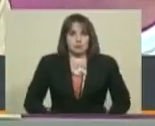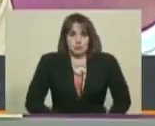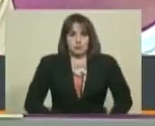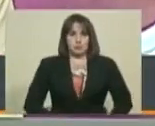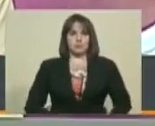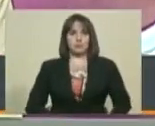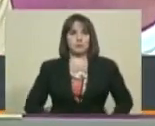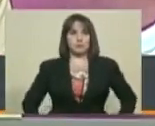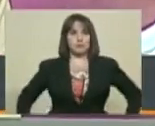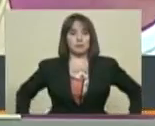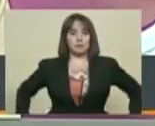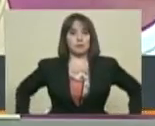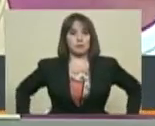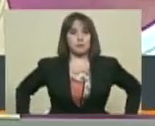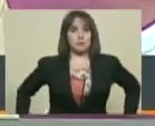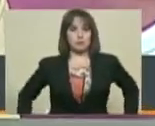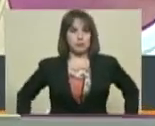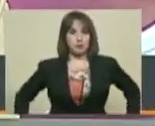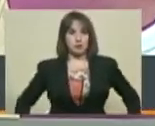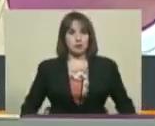eso es lo que yo quiero.